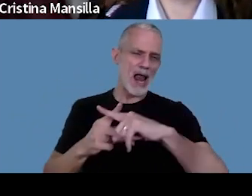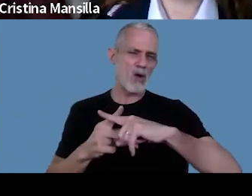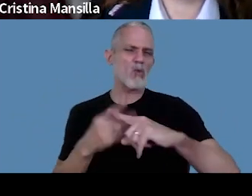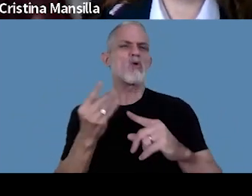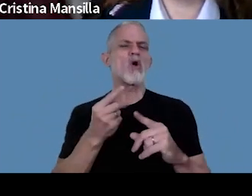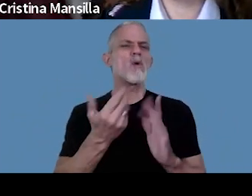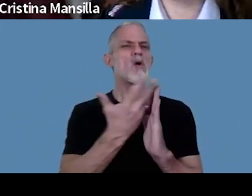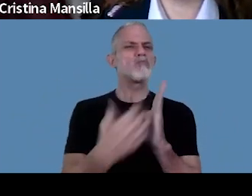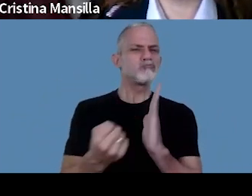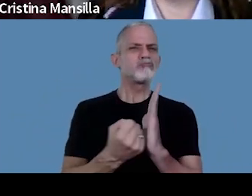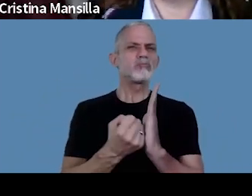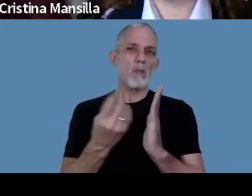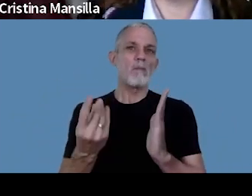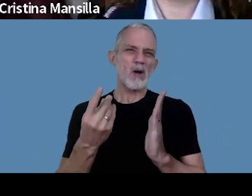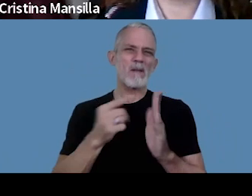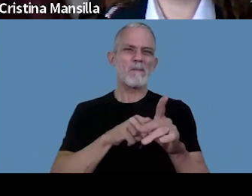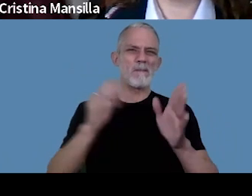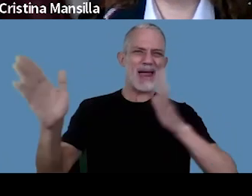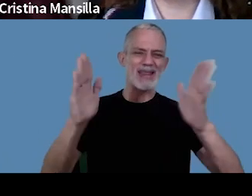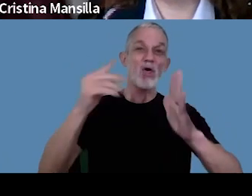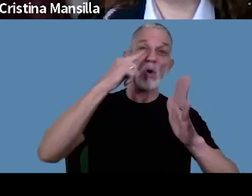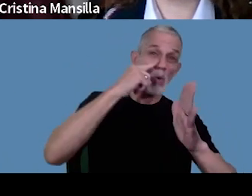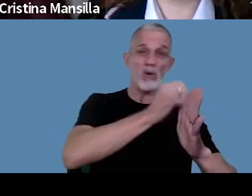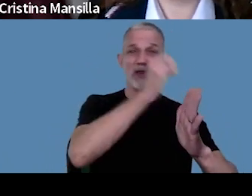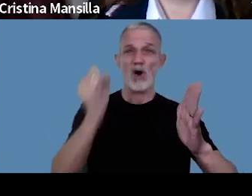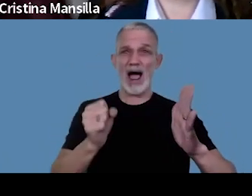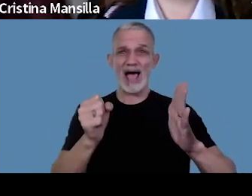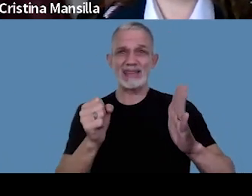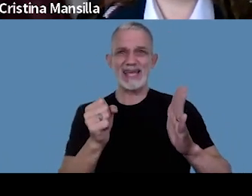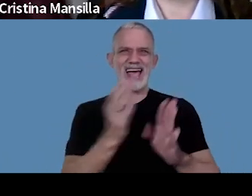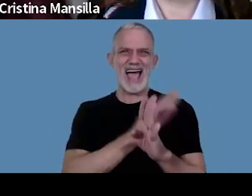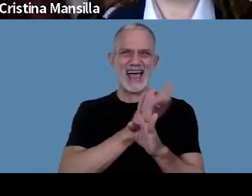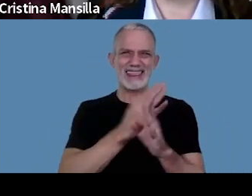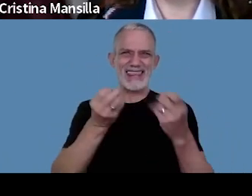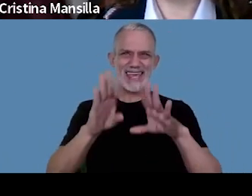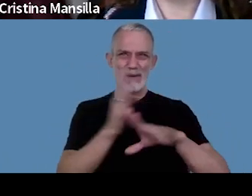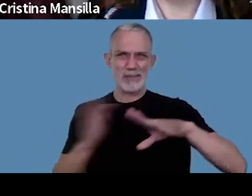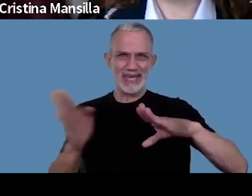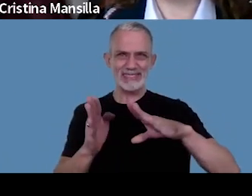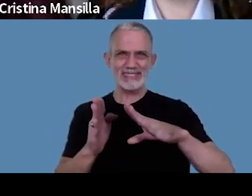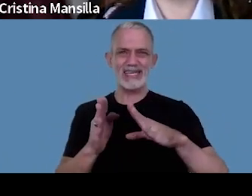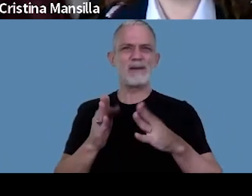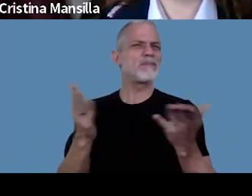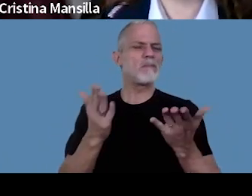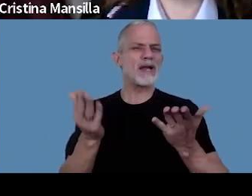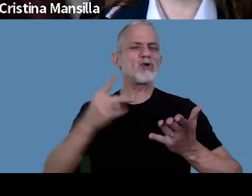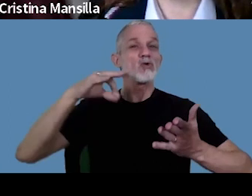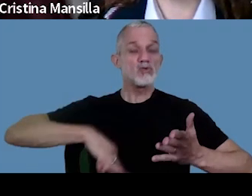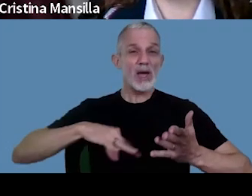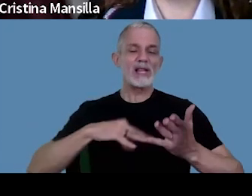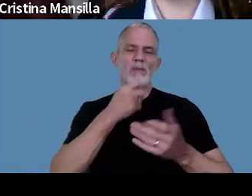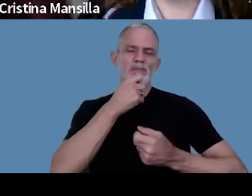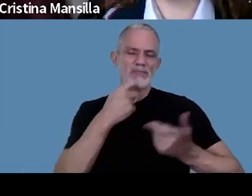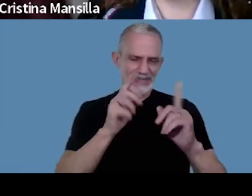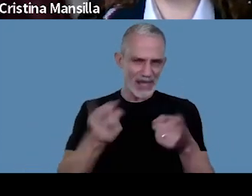retención por el periodo de junio antes de la entrada en vigencia para lo que son haberes como para